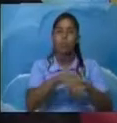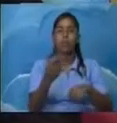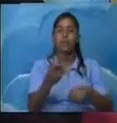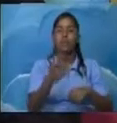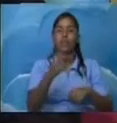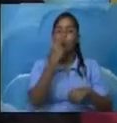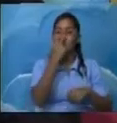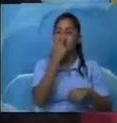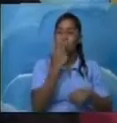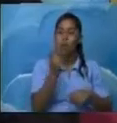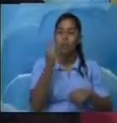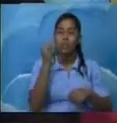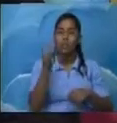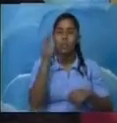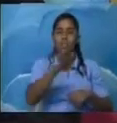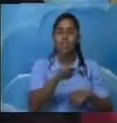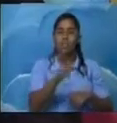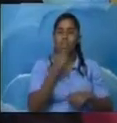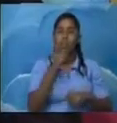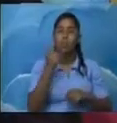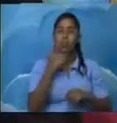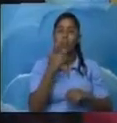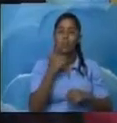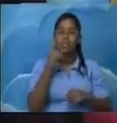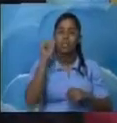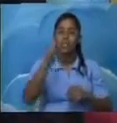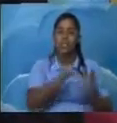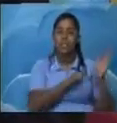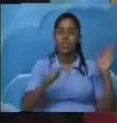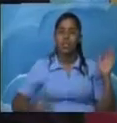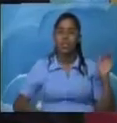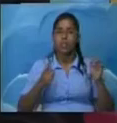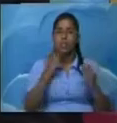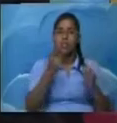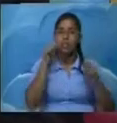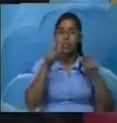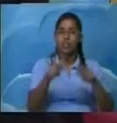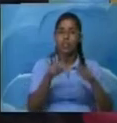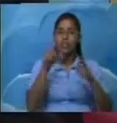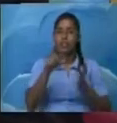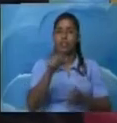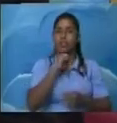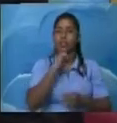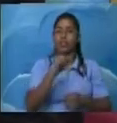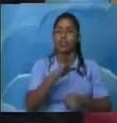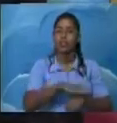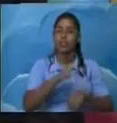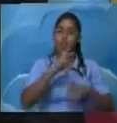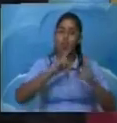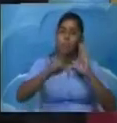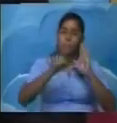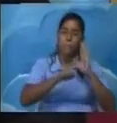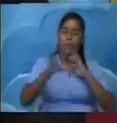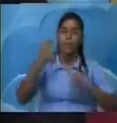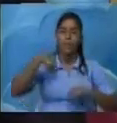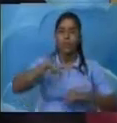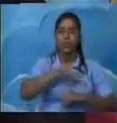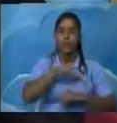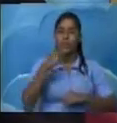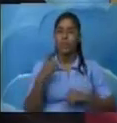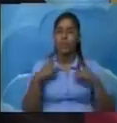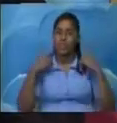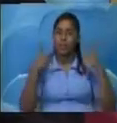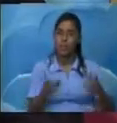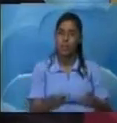iban a estar, es por algo. Y si el Señor recarga esta enseñanza de que los pobres iban a estar y nos manda a nosotros que debemos